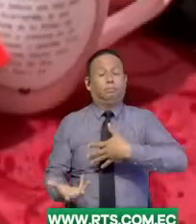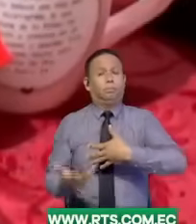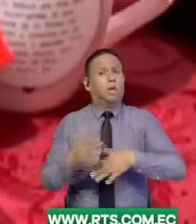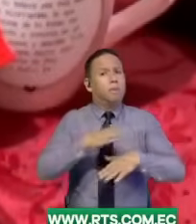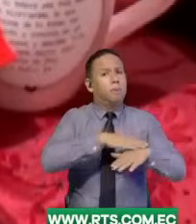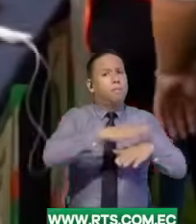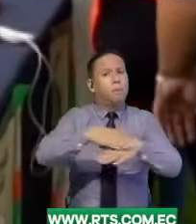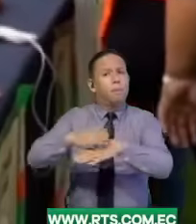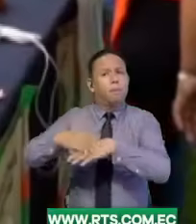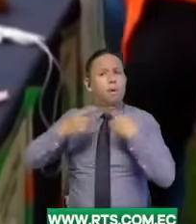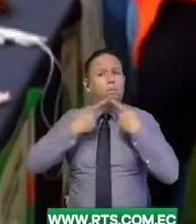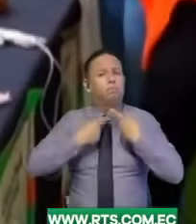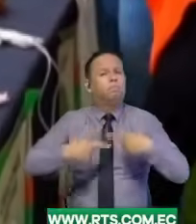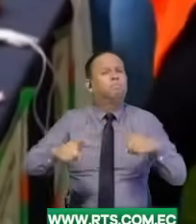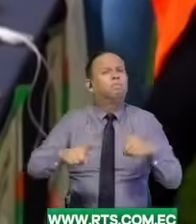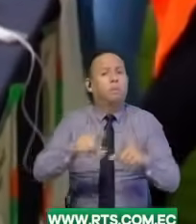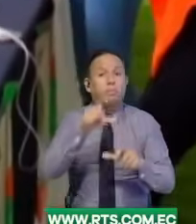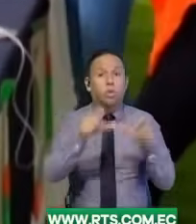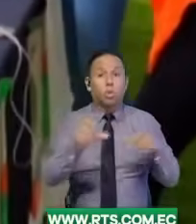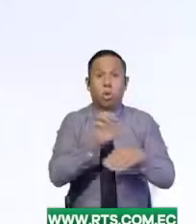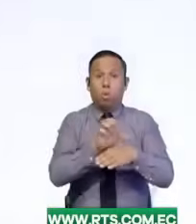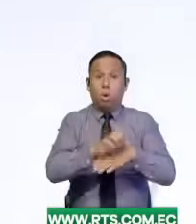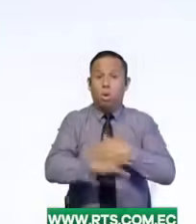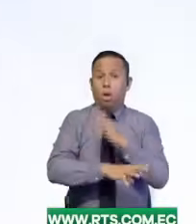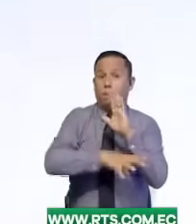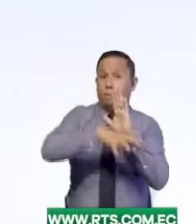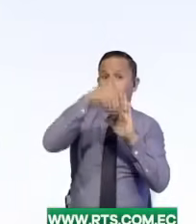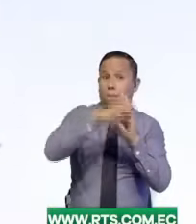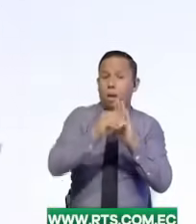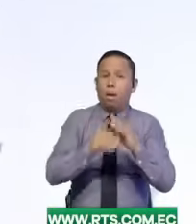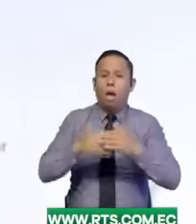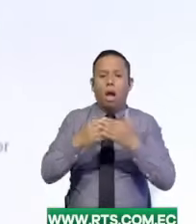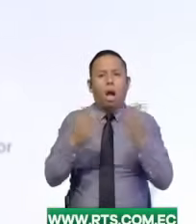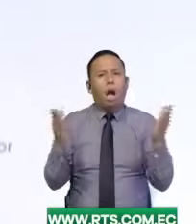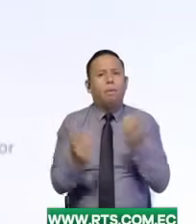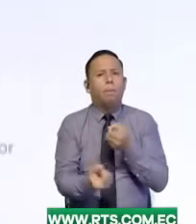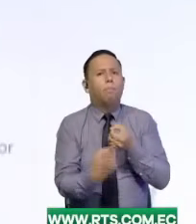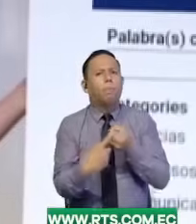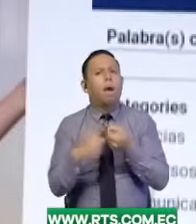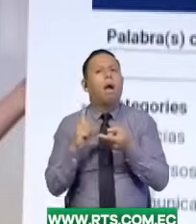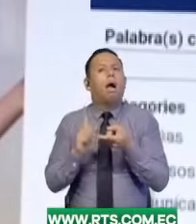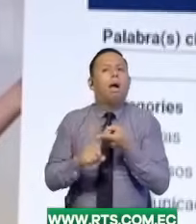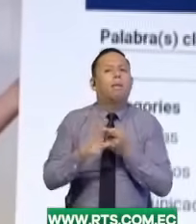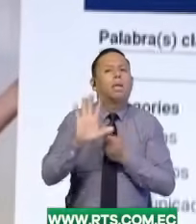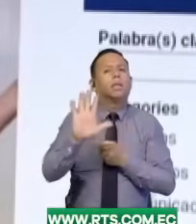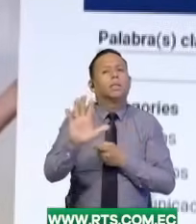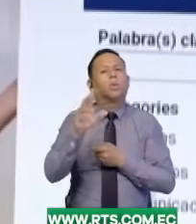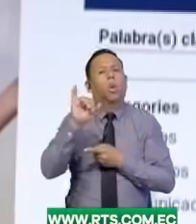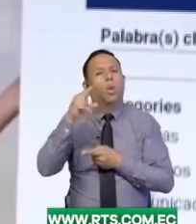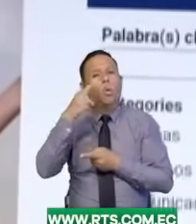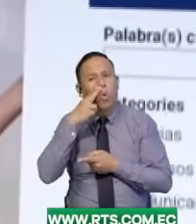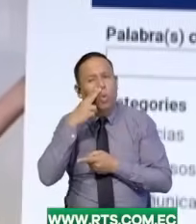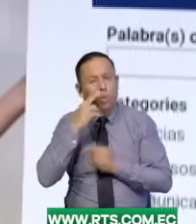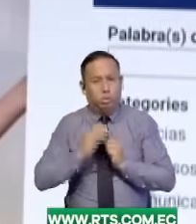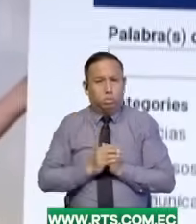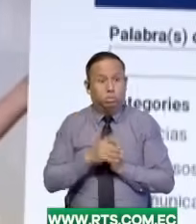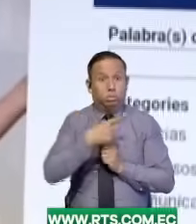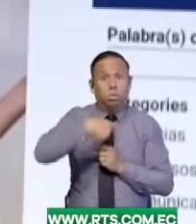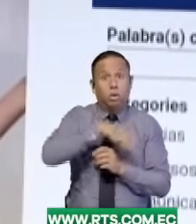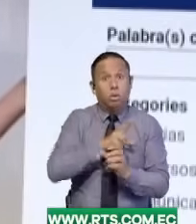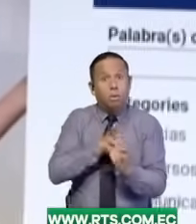estará abierta para emprendedores ecuatorianos hasta el próximo 5 de junio. Los participantes realizarán